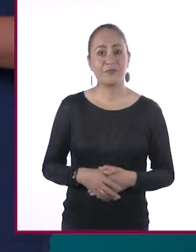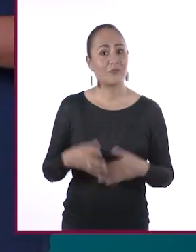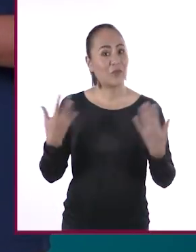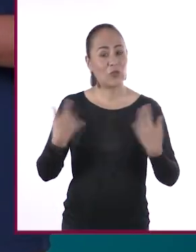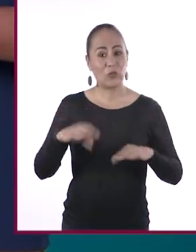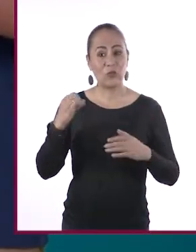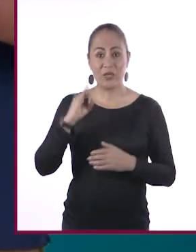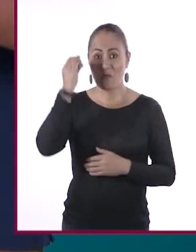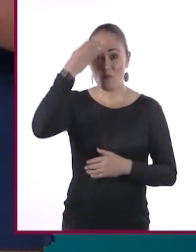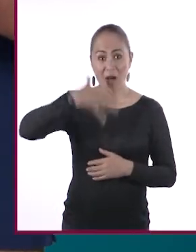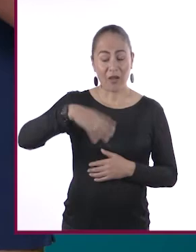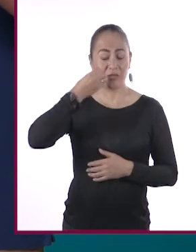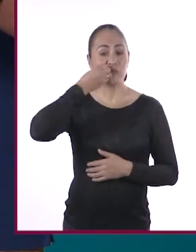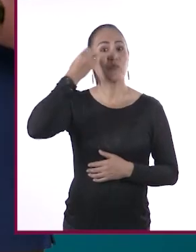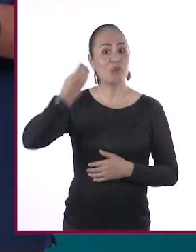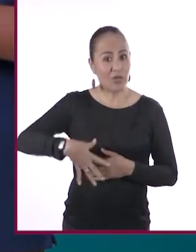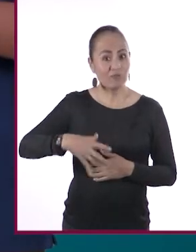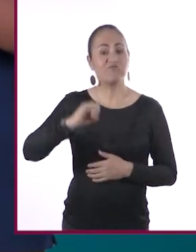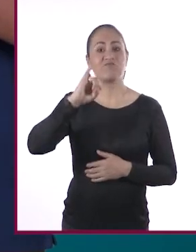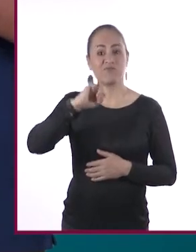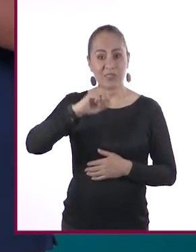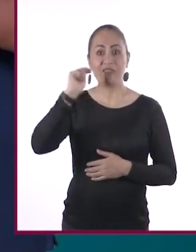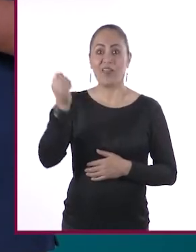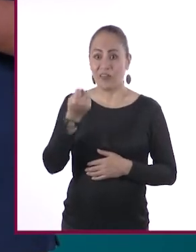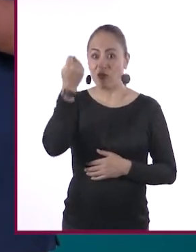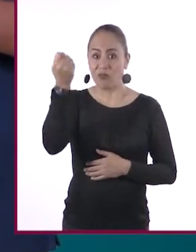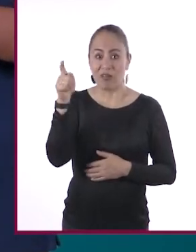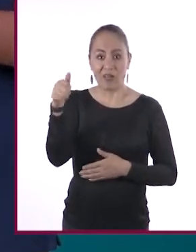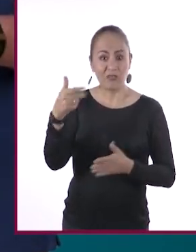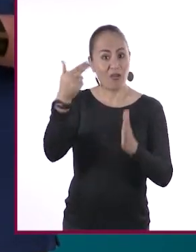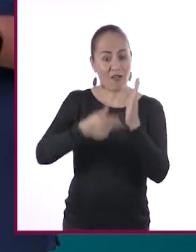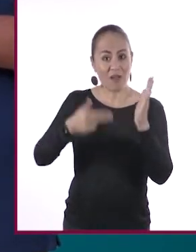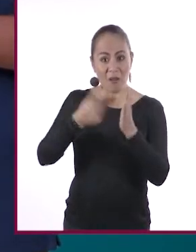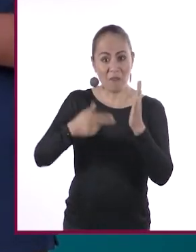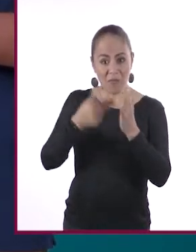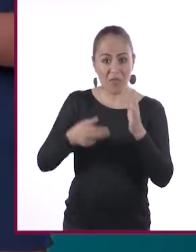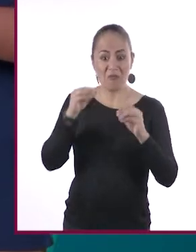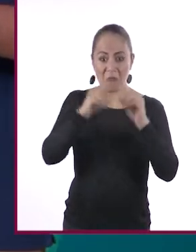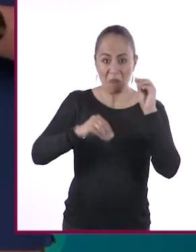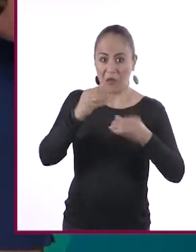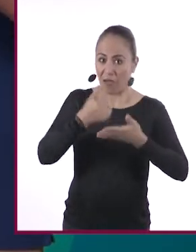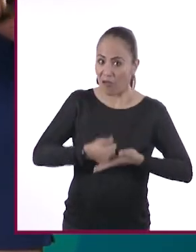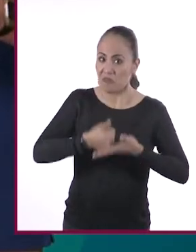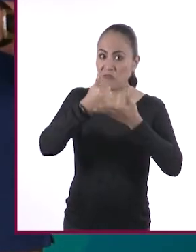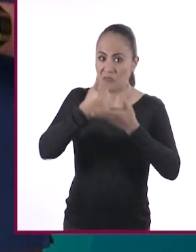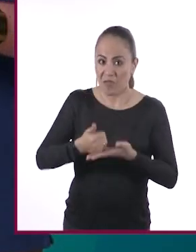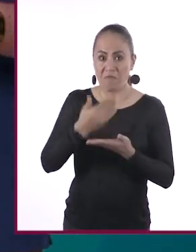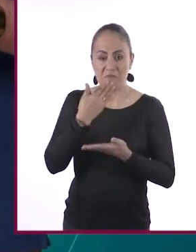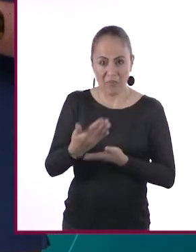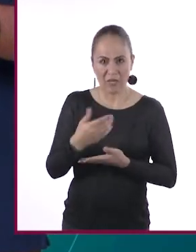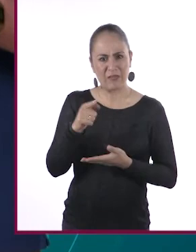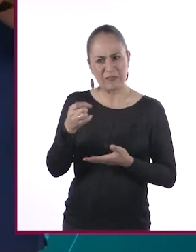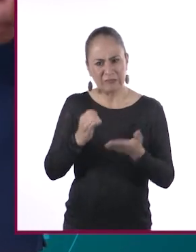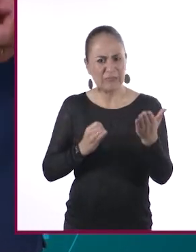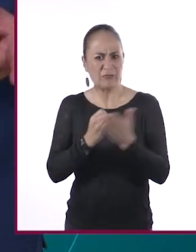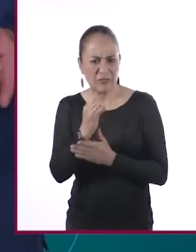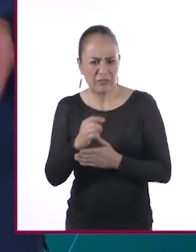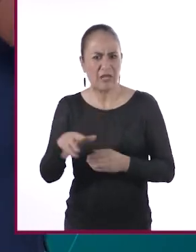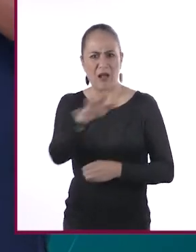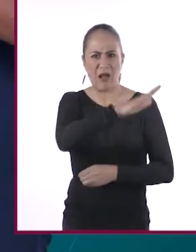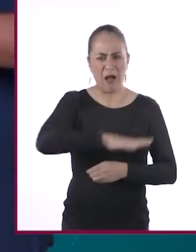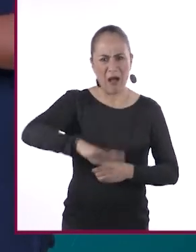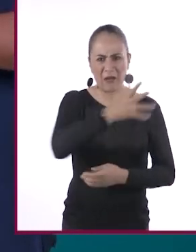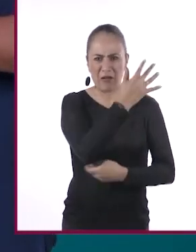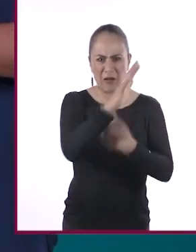Vaya imágenes. Sí, y la tecnología, nuestra mejor herramienta para hacerle tributo. Es una tarea difícil decidir por un mundo natural o